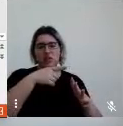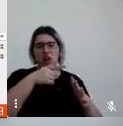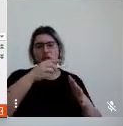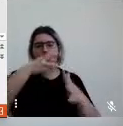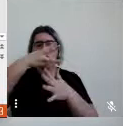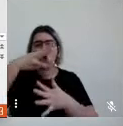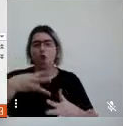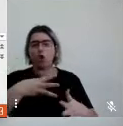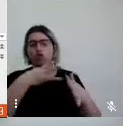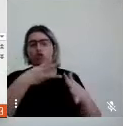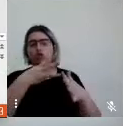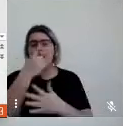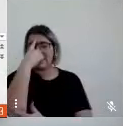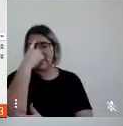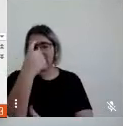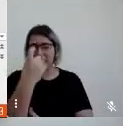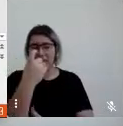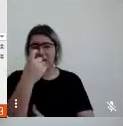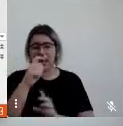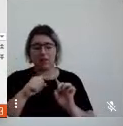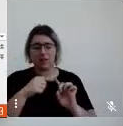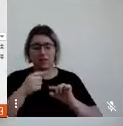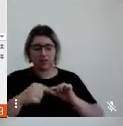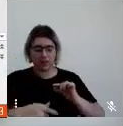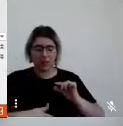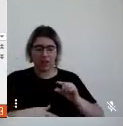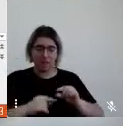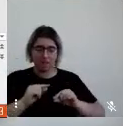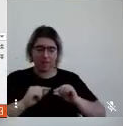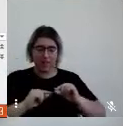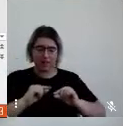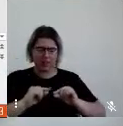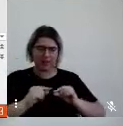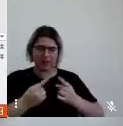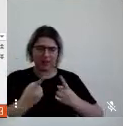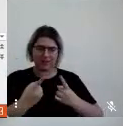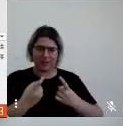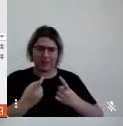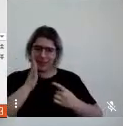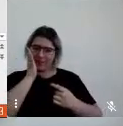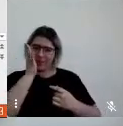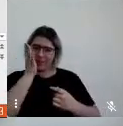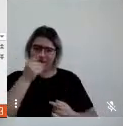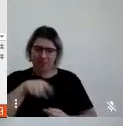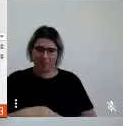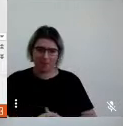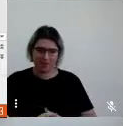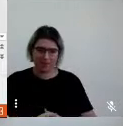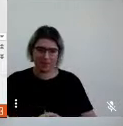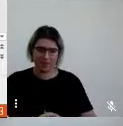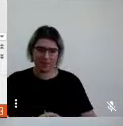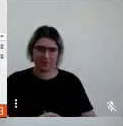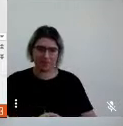bacterias también van a tener un desajuste. Otro de los factores es la genética.